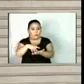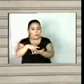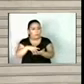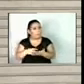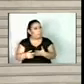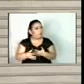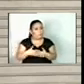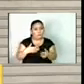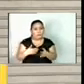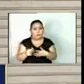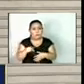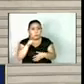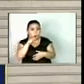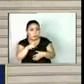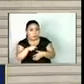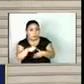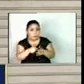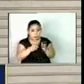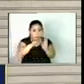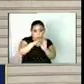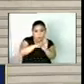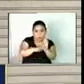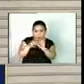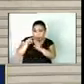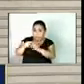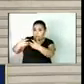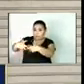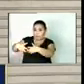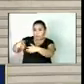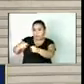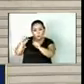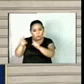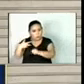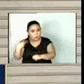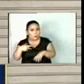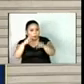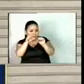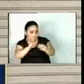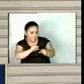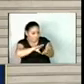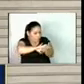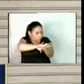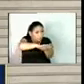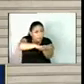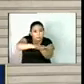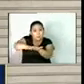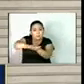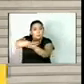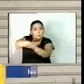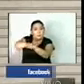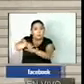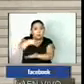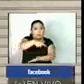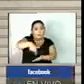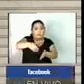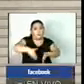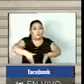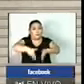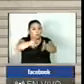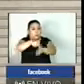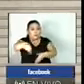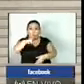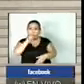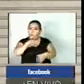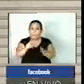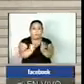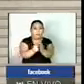pesar de que esa ruta no se adjudicó vamos a hacer lo imposible por mantener limpia la ciudad limpia esa ruta y que no se vean